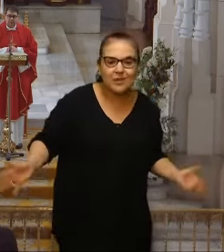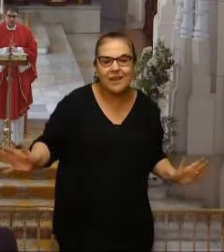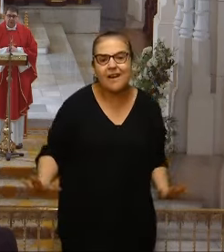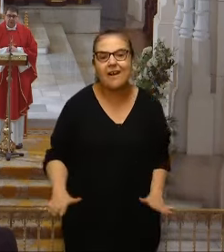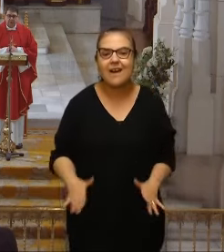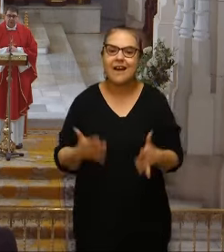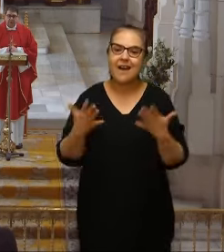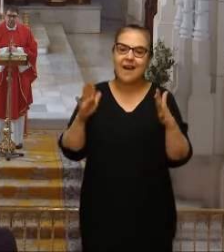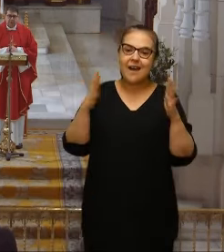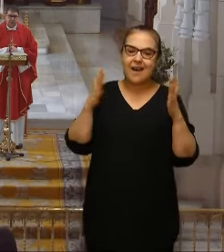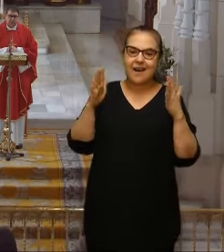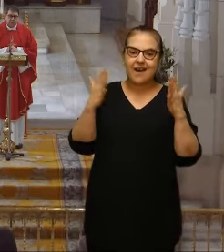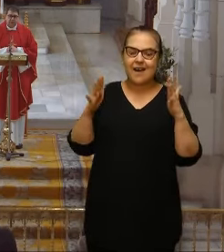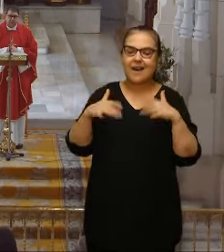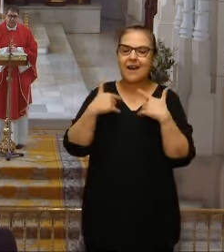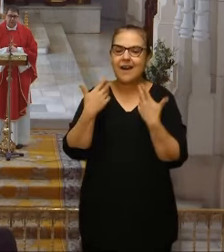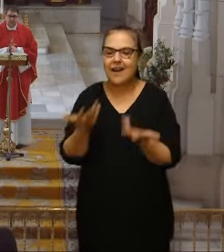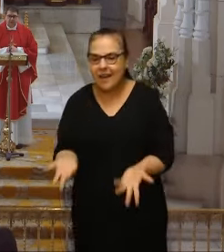aleluya,